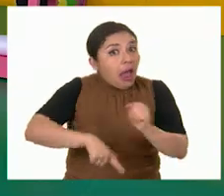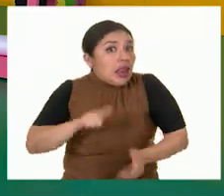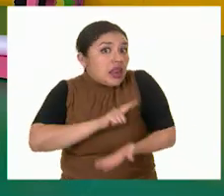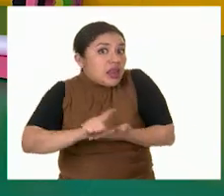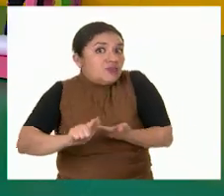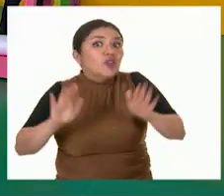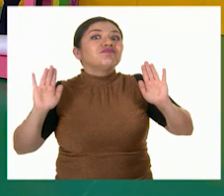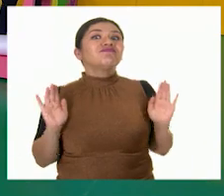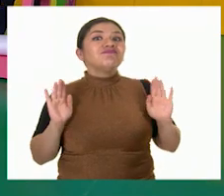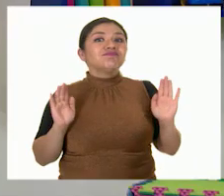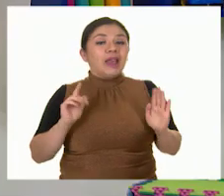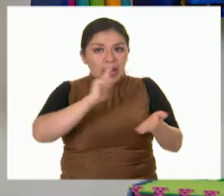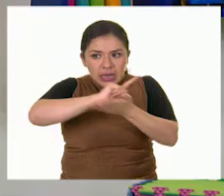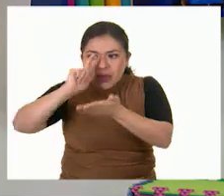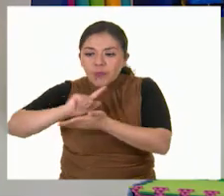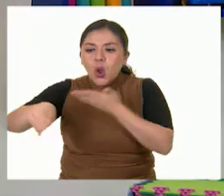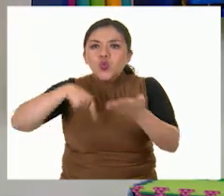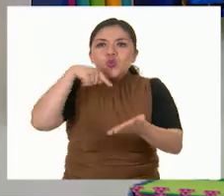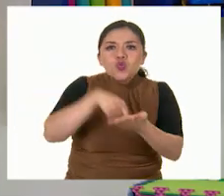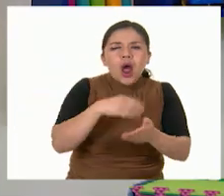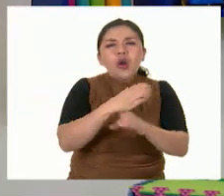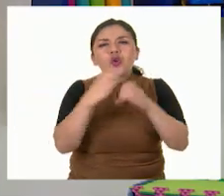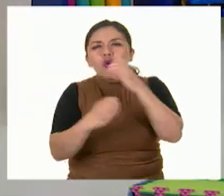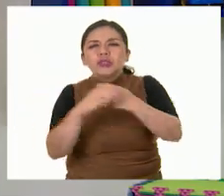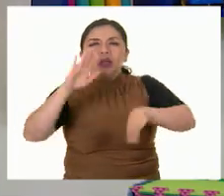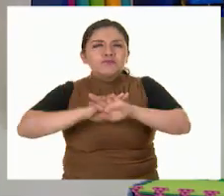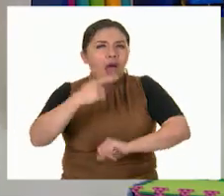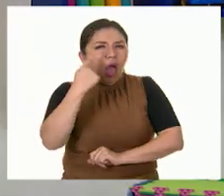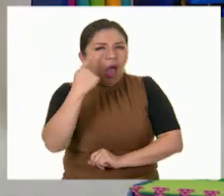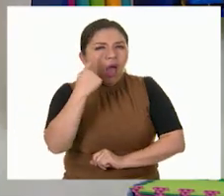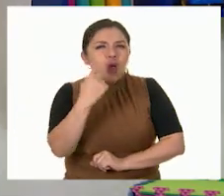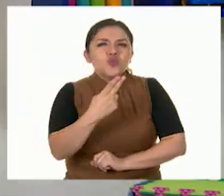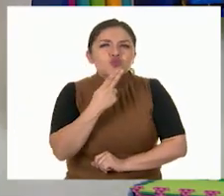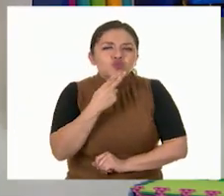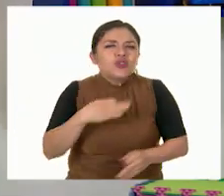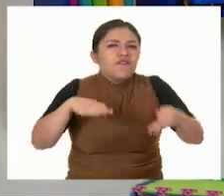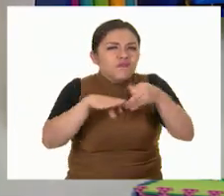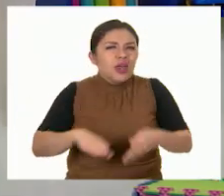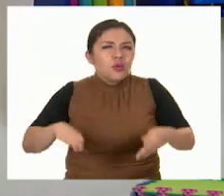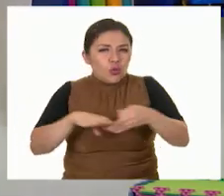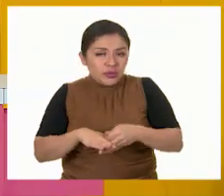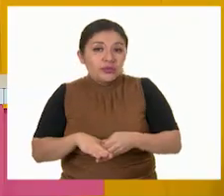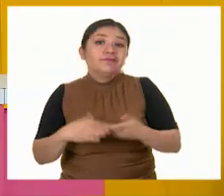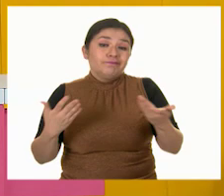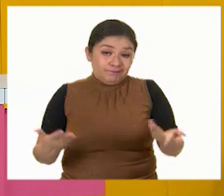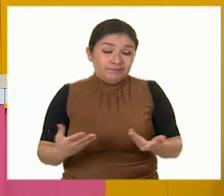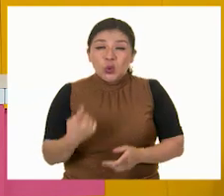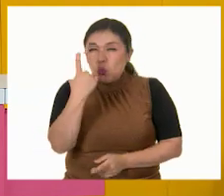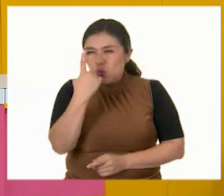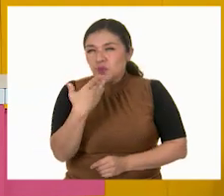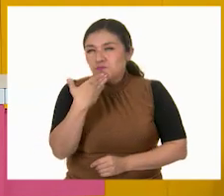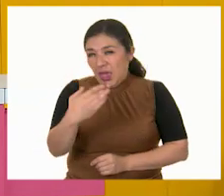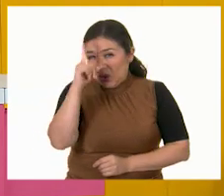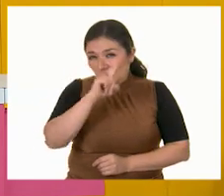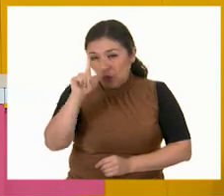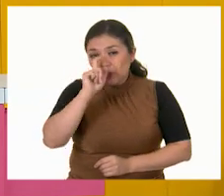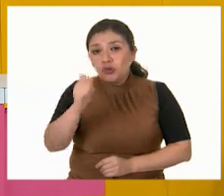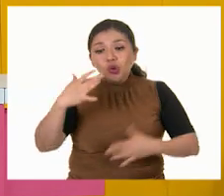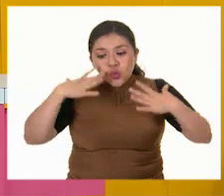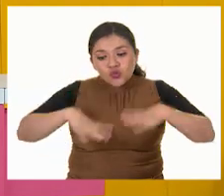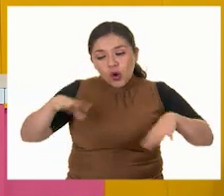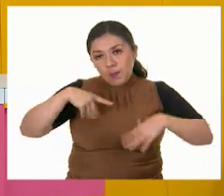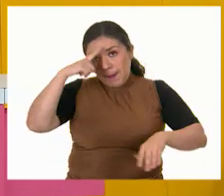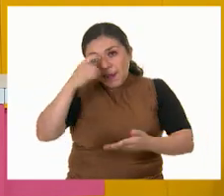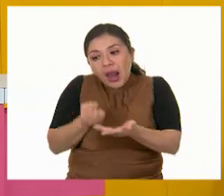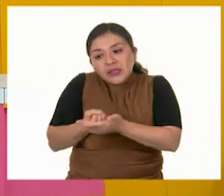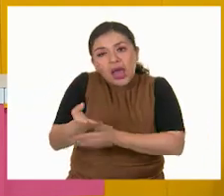Limpiar las superficies, los objetos de uso común y de uso frecuente. Una buena medida también es tener ropa para